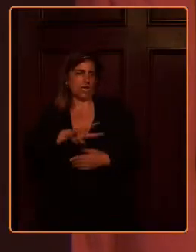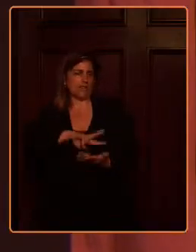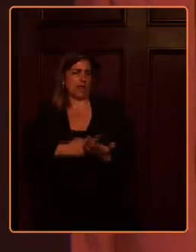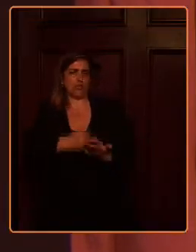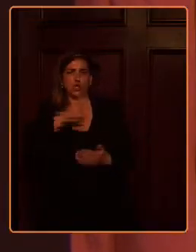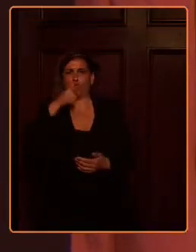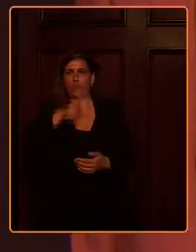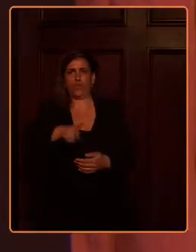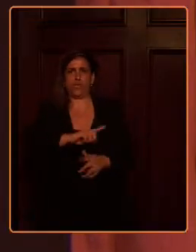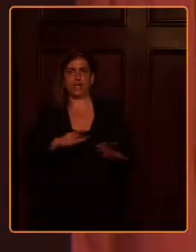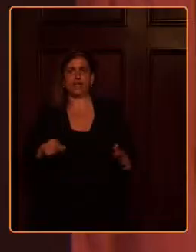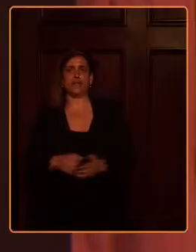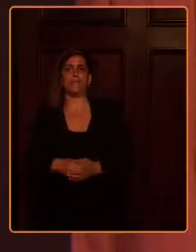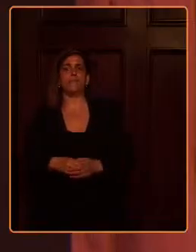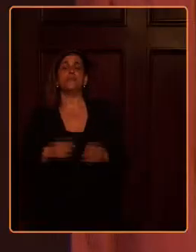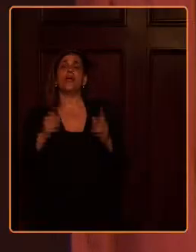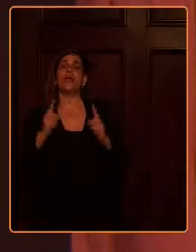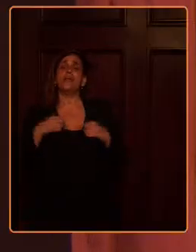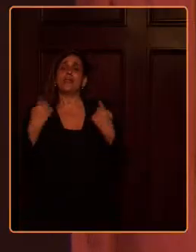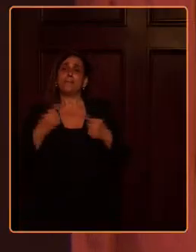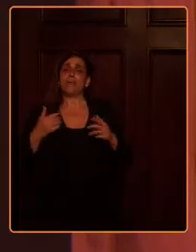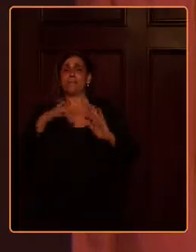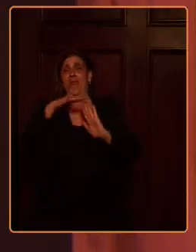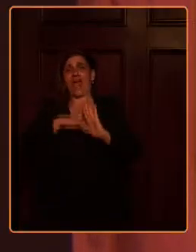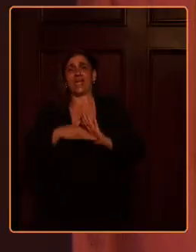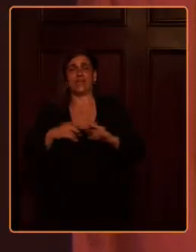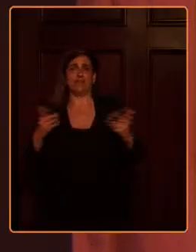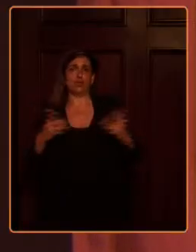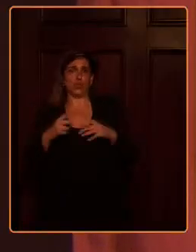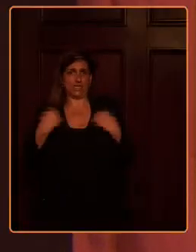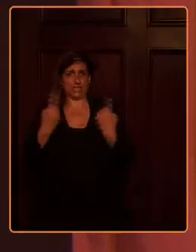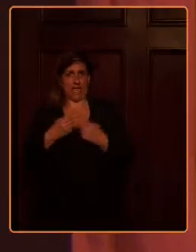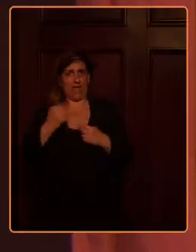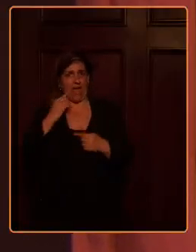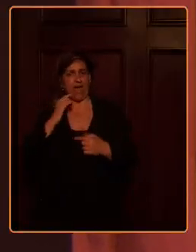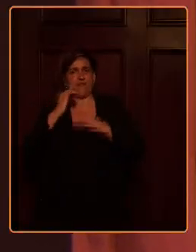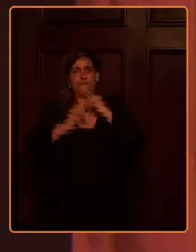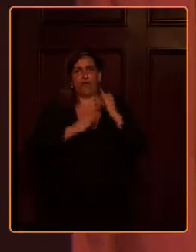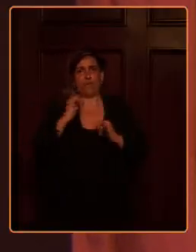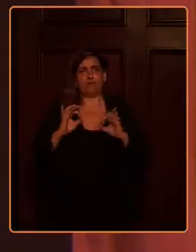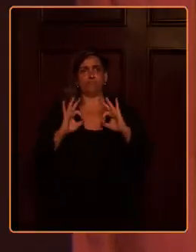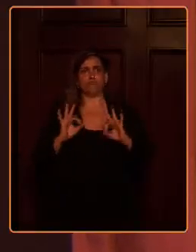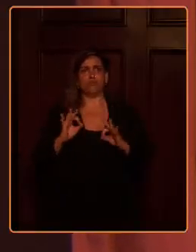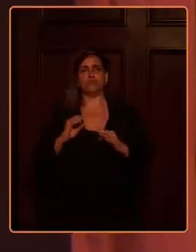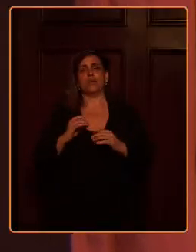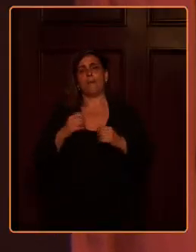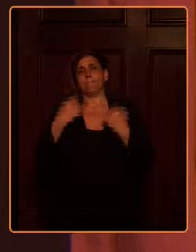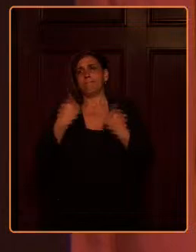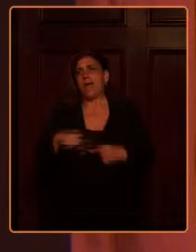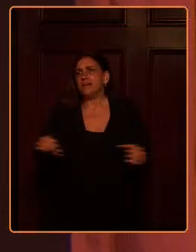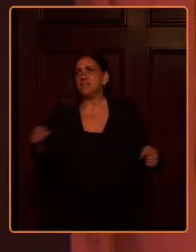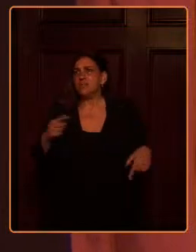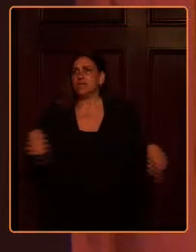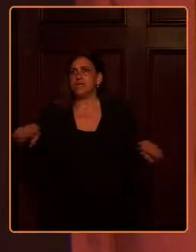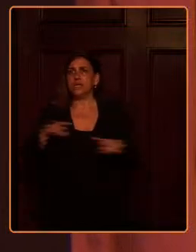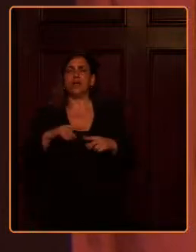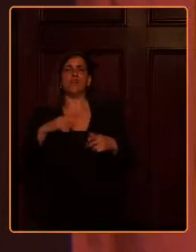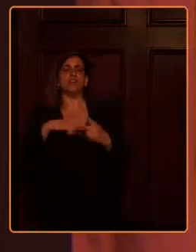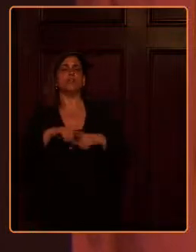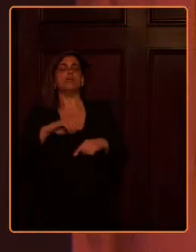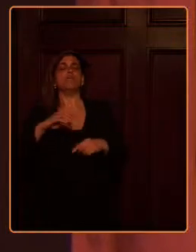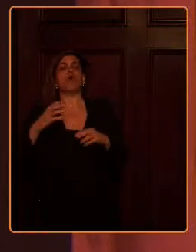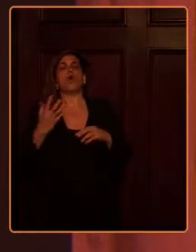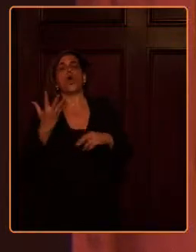la charla. Para tener la agenda actualizada por cualquier eventualidad, tienen toda la información en el material que tienen allí, escaneando el código